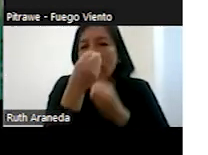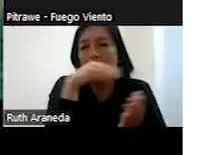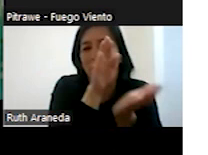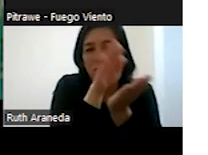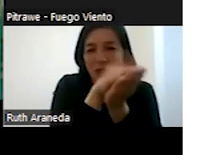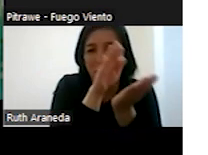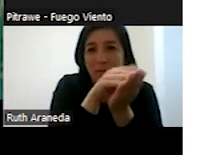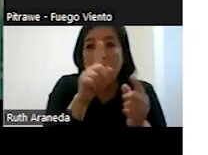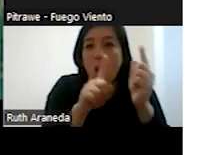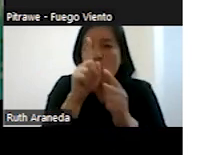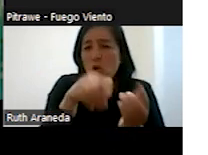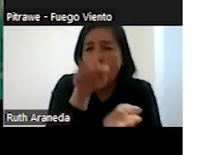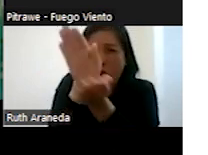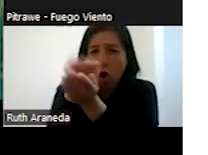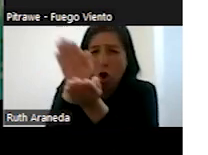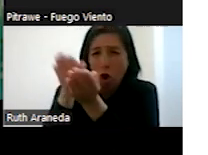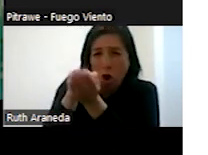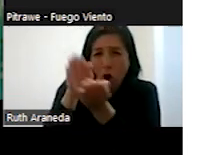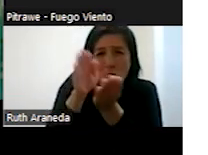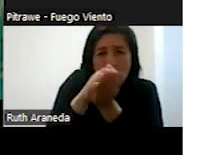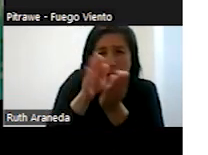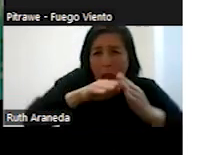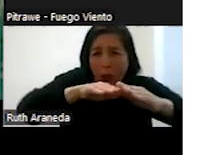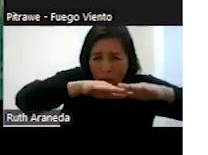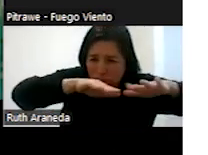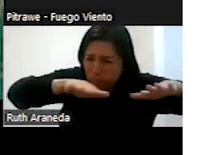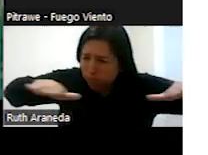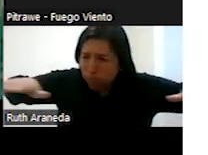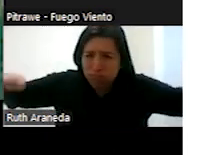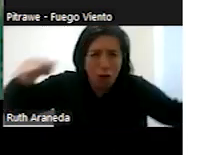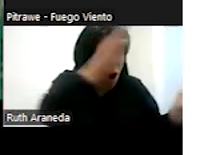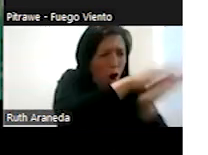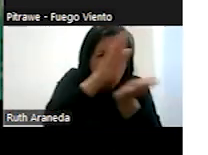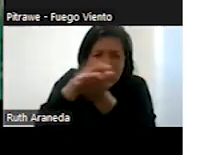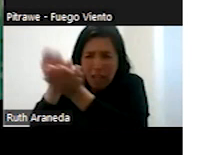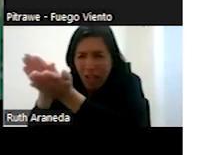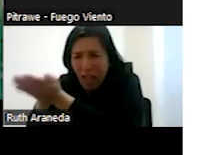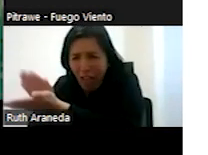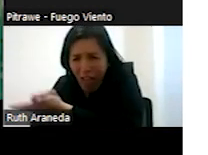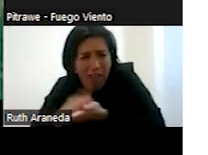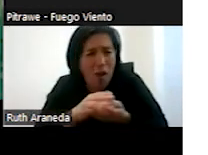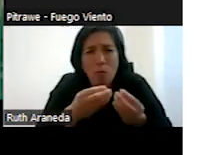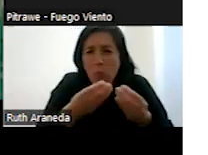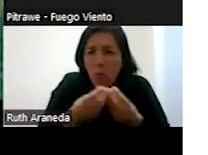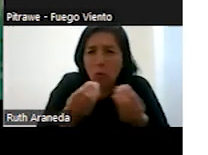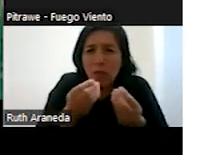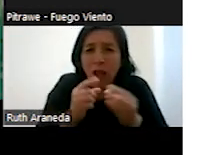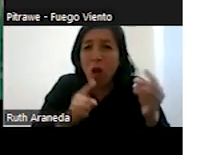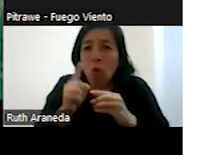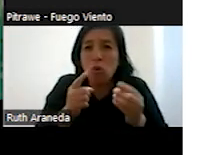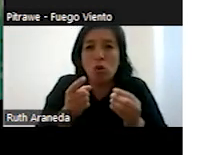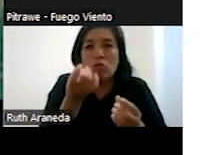muy extensos horizontalmente y verticalmente, tienen formas de túmulo